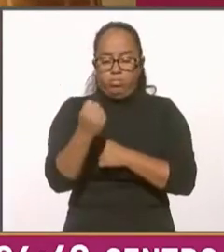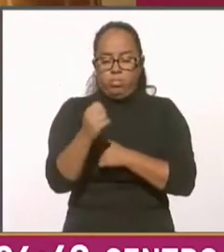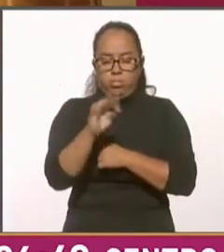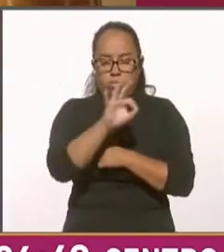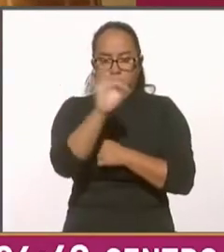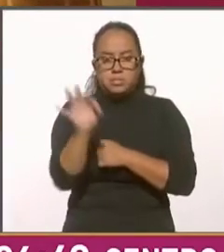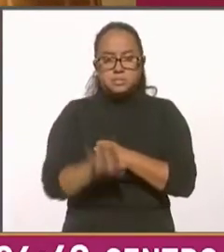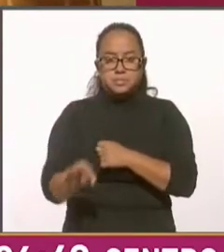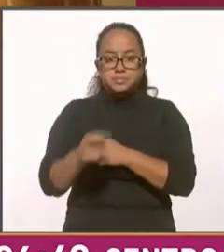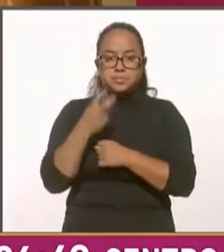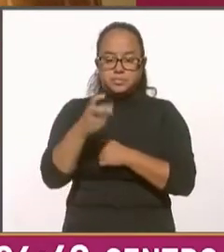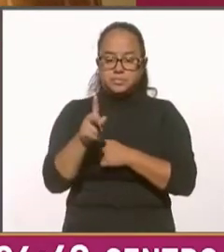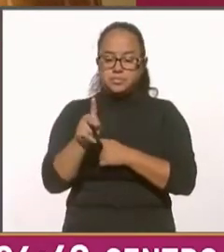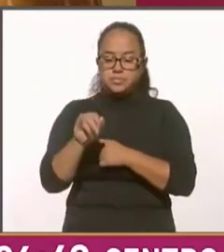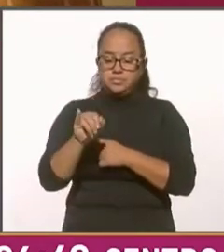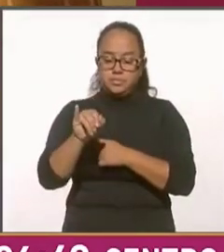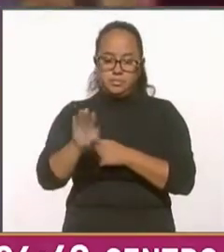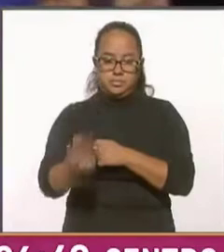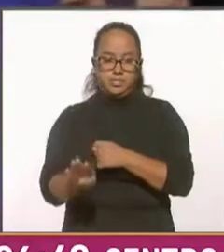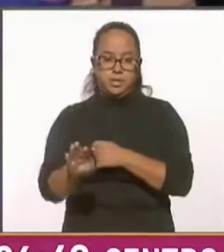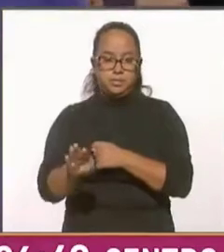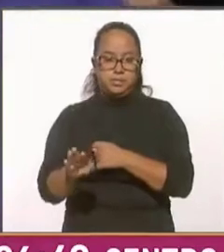9% del Producto Interno Bruto.